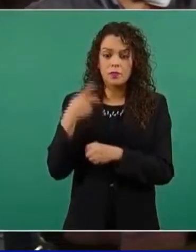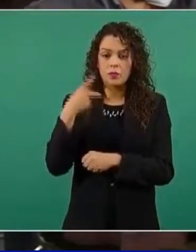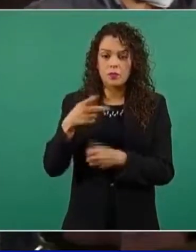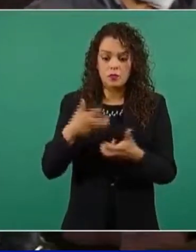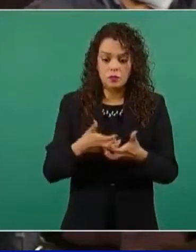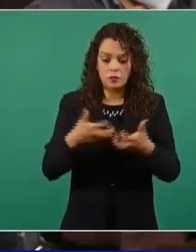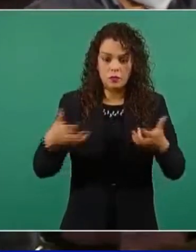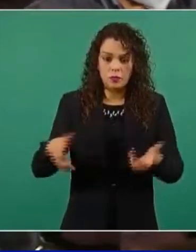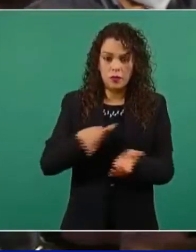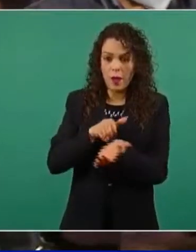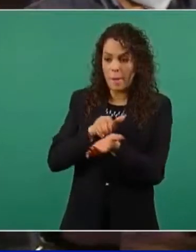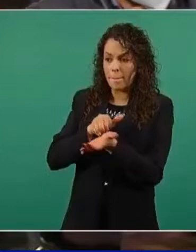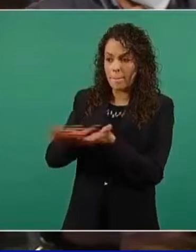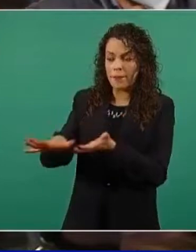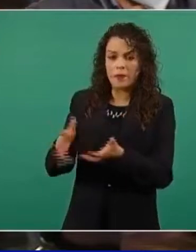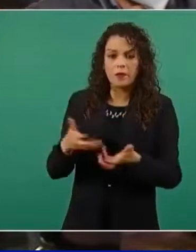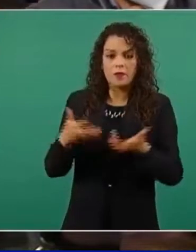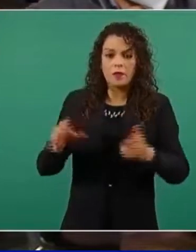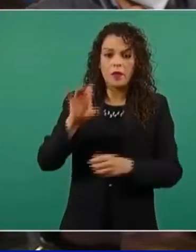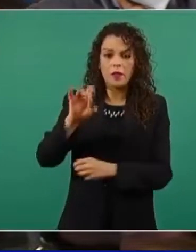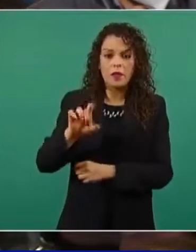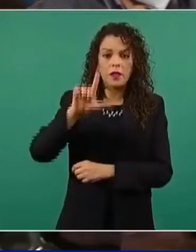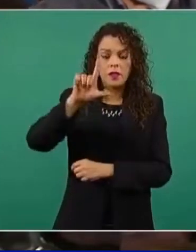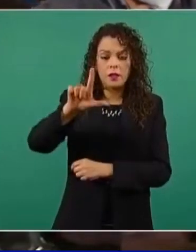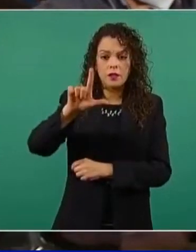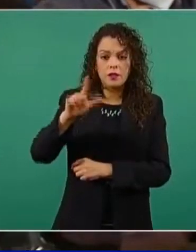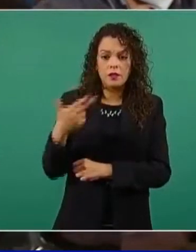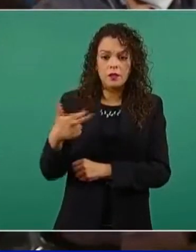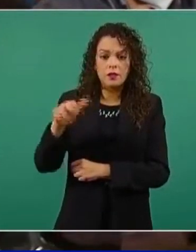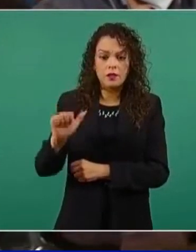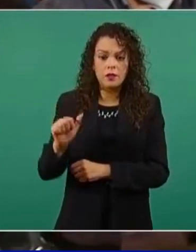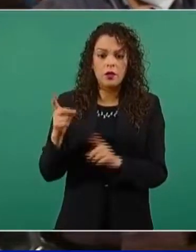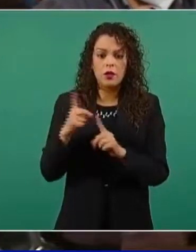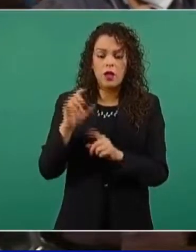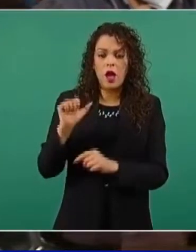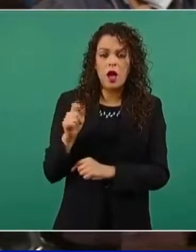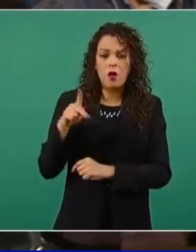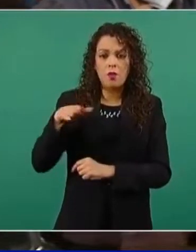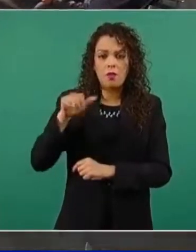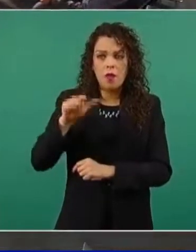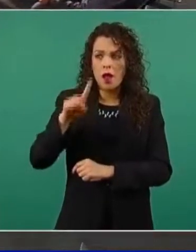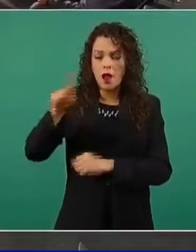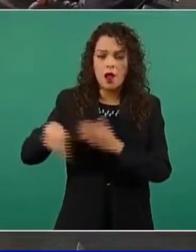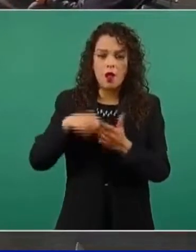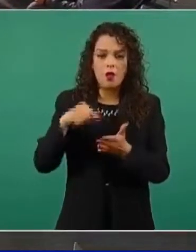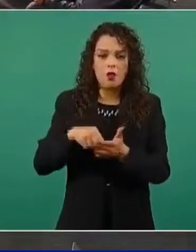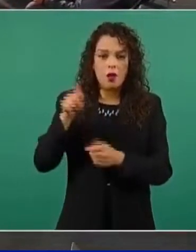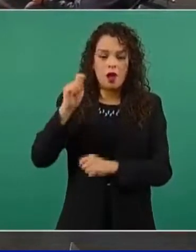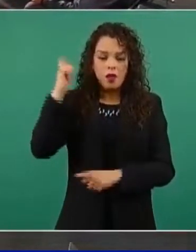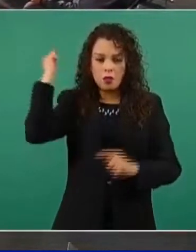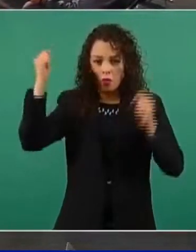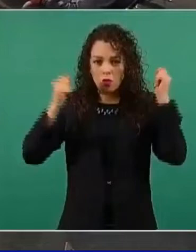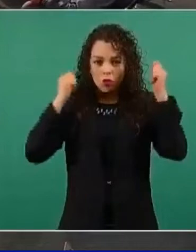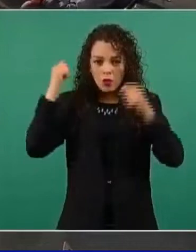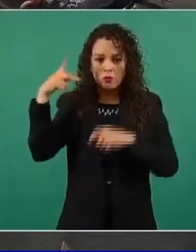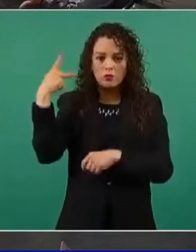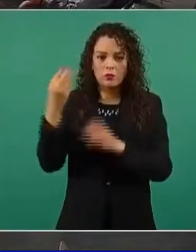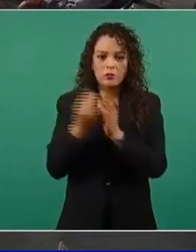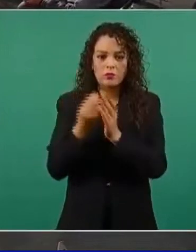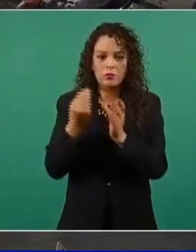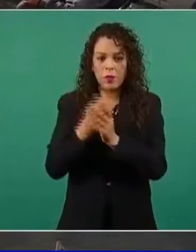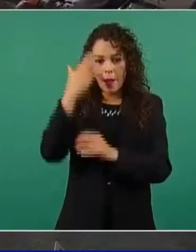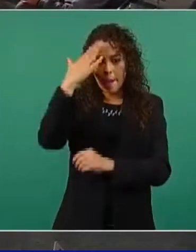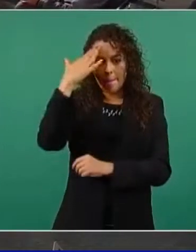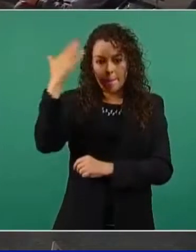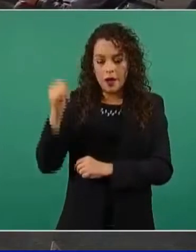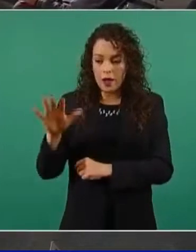un terreno de 37 hectáreas ubicado en Acumal, que es una de las zonas turísticas de la Riviera Maya.